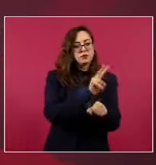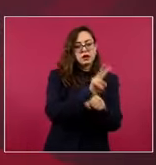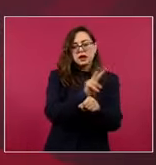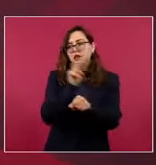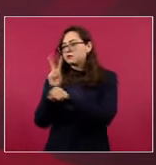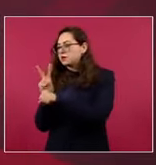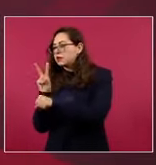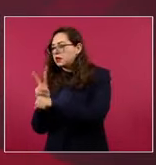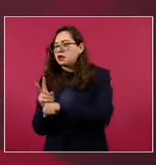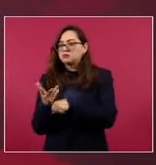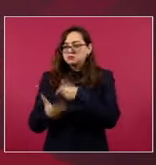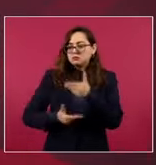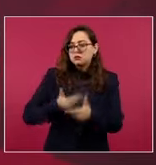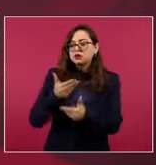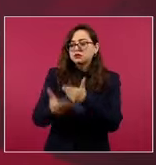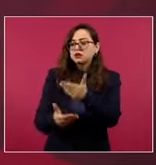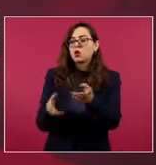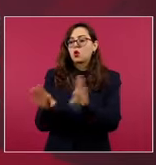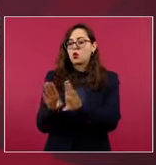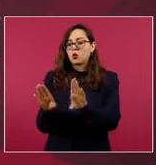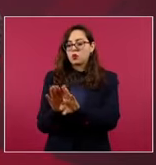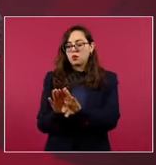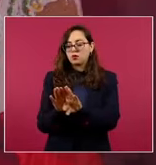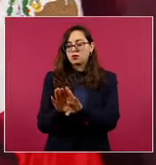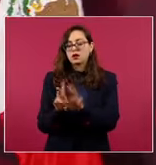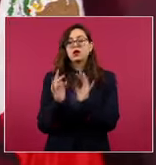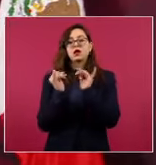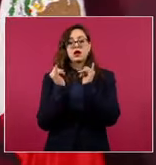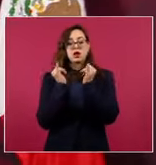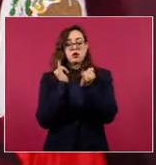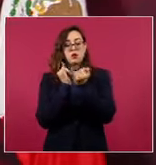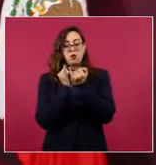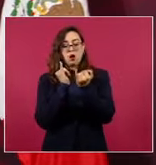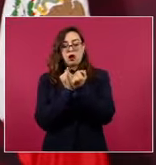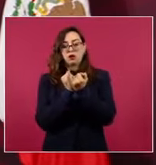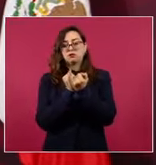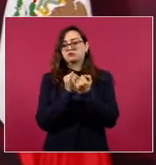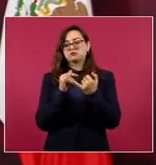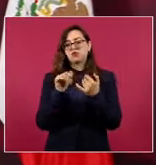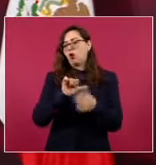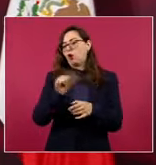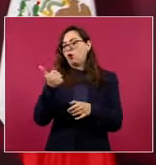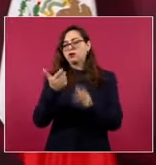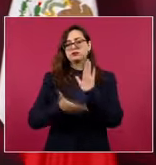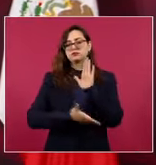el avance de las obras que se están realizando en Oaxaca